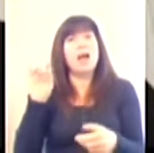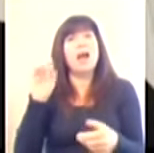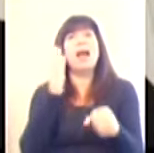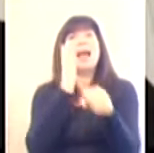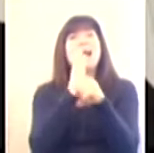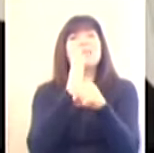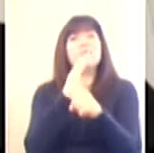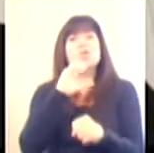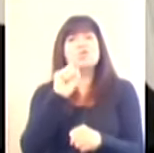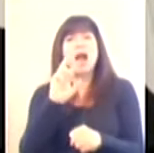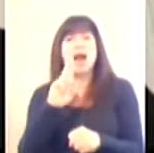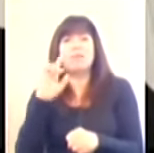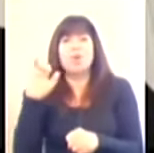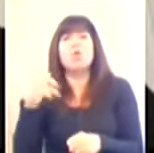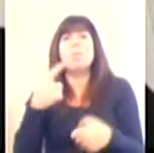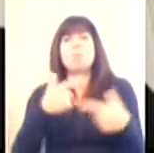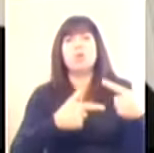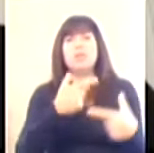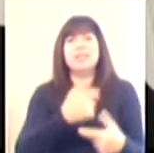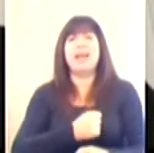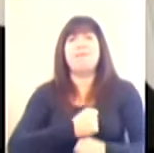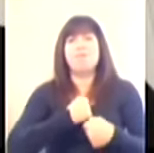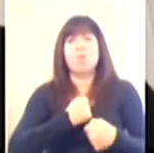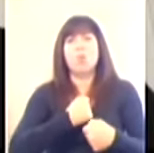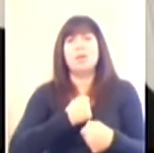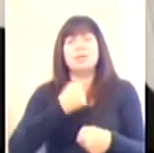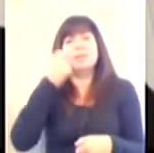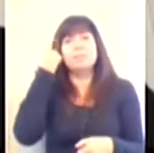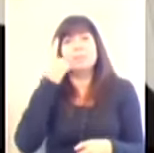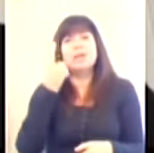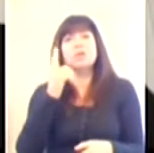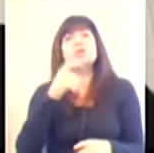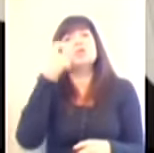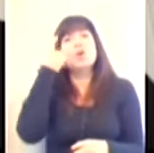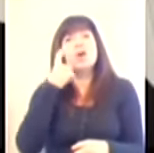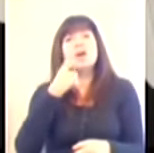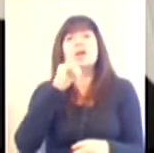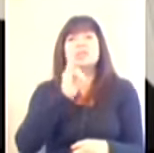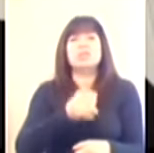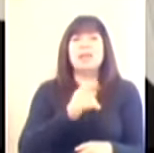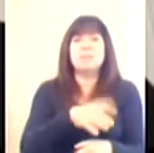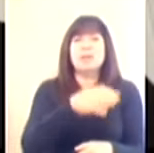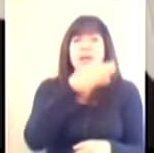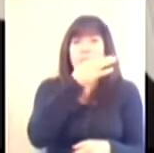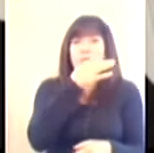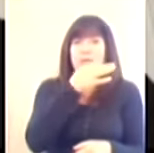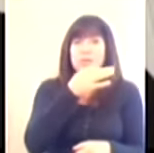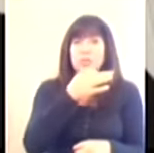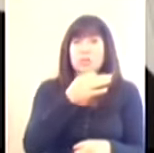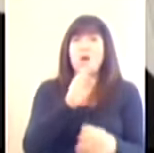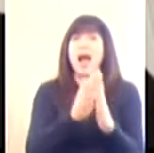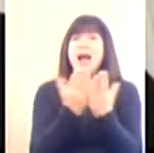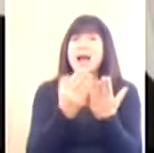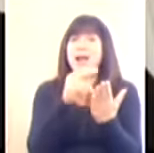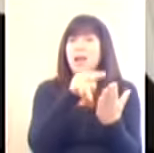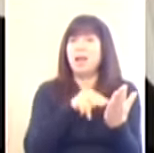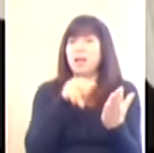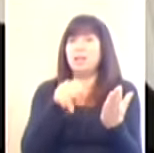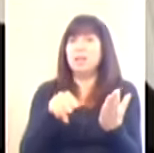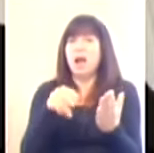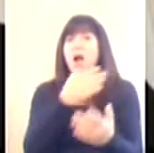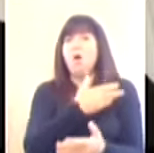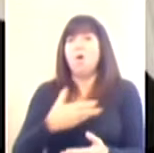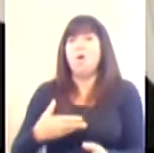muy fuerte y muy importante. Pero yo creo que nosotros siempre hemos dicho, esto no puede ser una agenda del gobierno, esto tiene que ser una agenda del